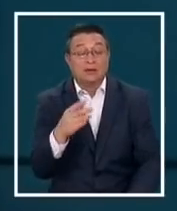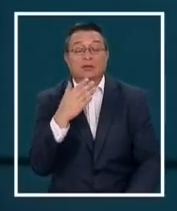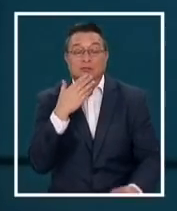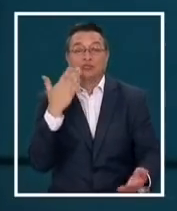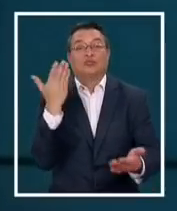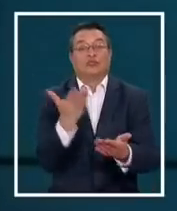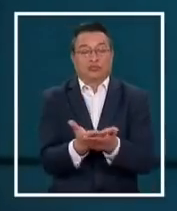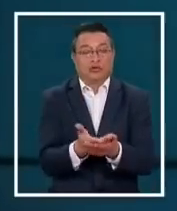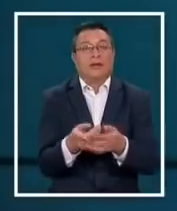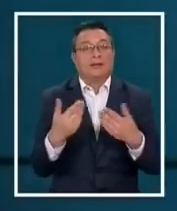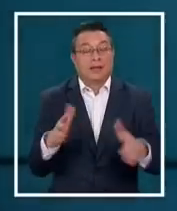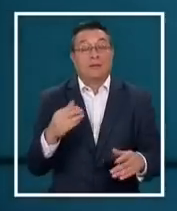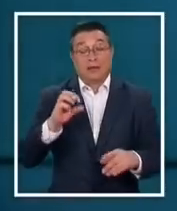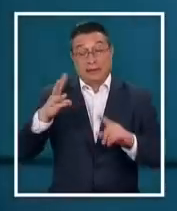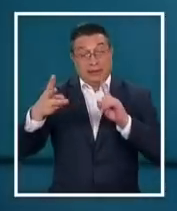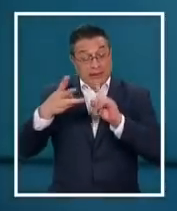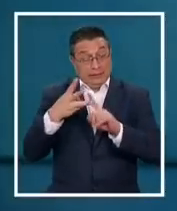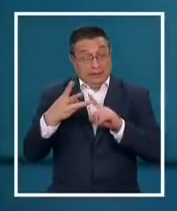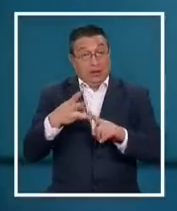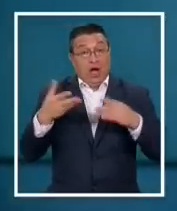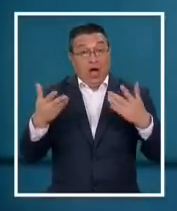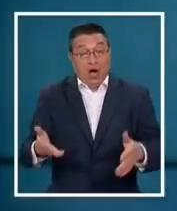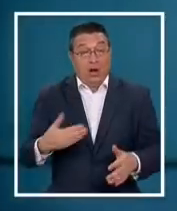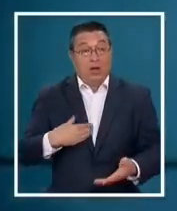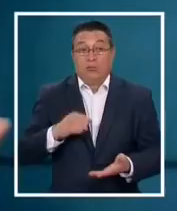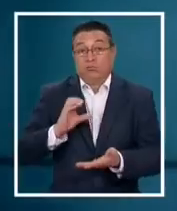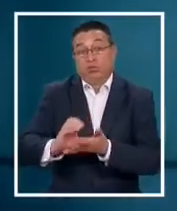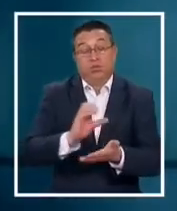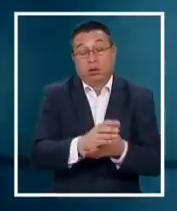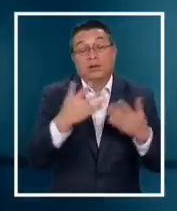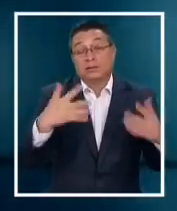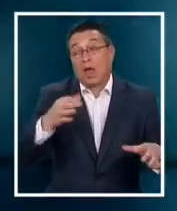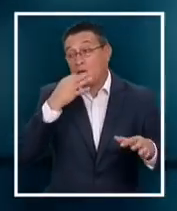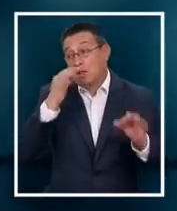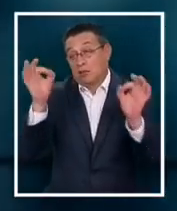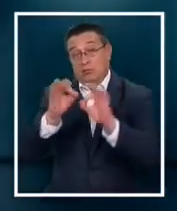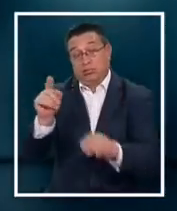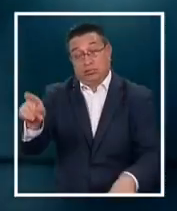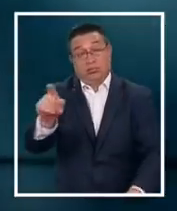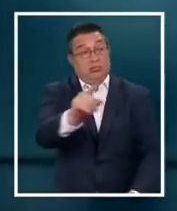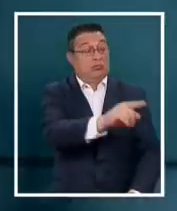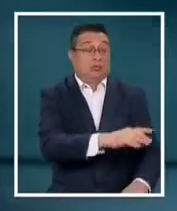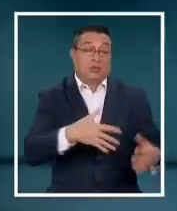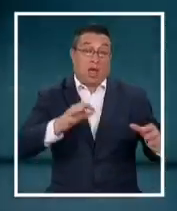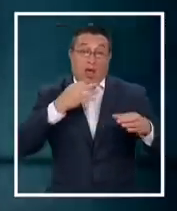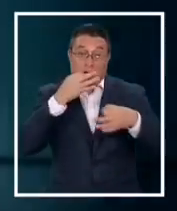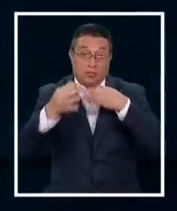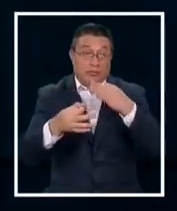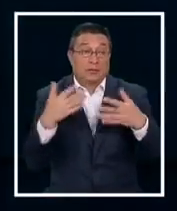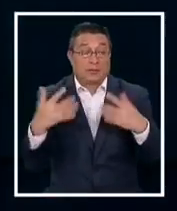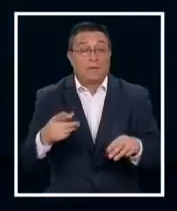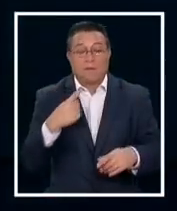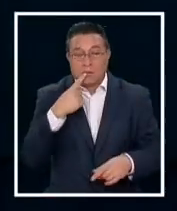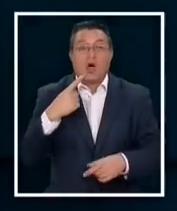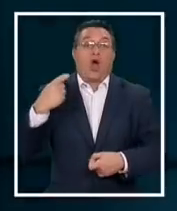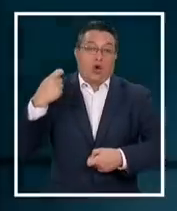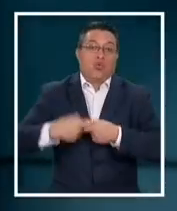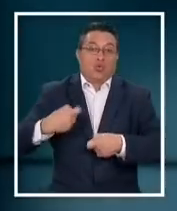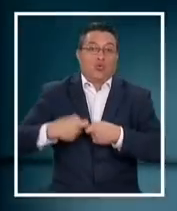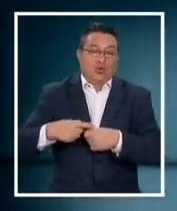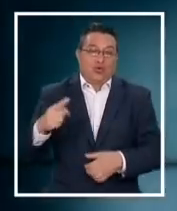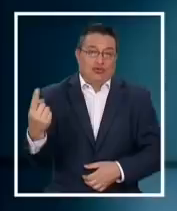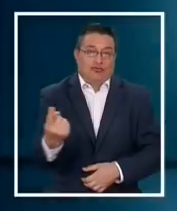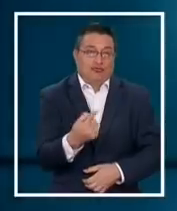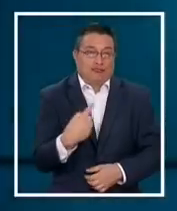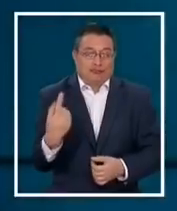la alternativa. Pero ya un tercero, sabiendo que no le va a llegar, porque vamos a explicar todo lo que ya la Natalia explicó perfectamente, hay una tosudez ahí de parte